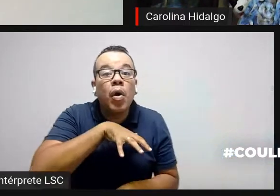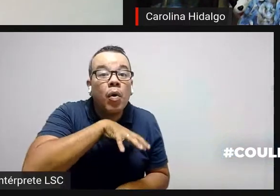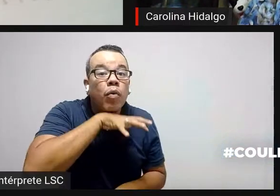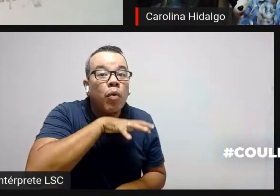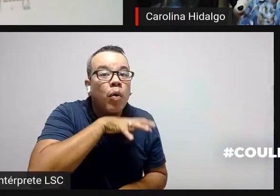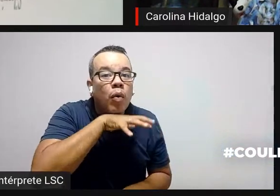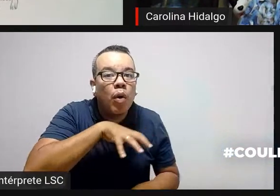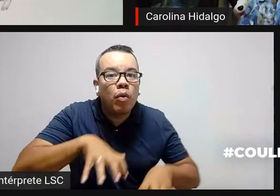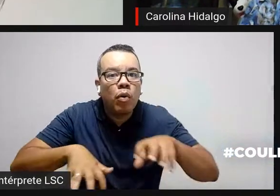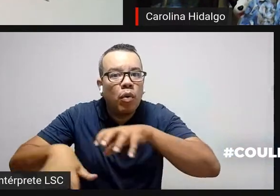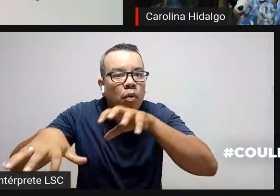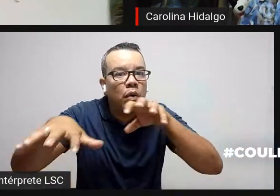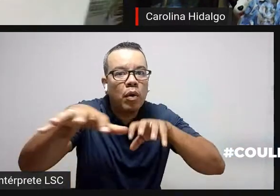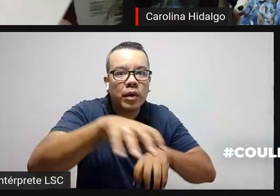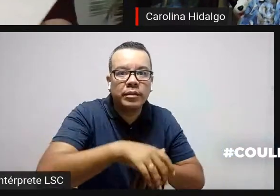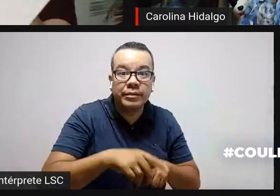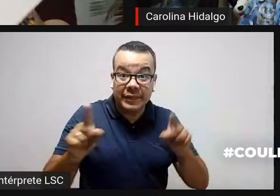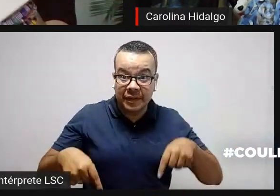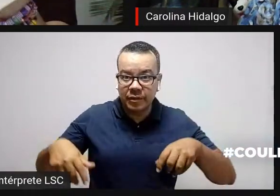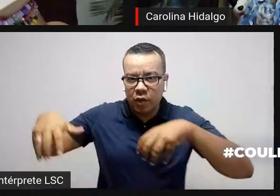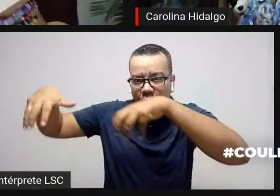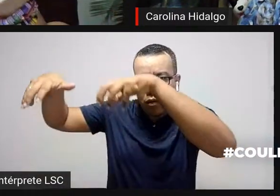la lluvia que llega.